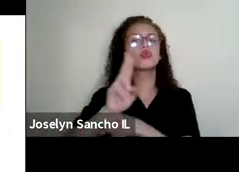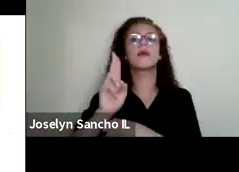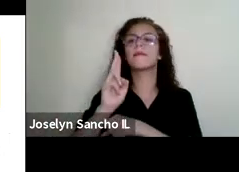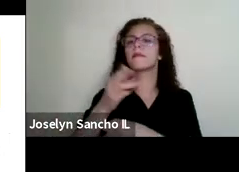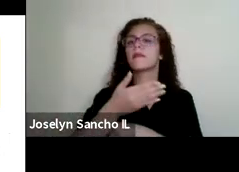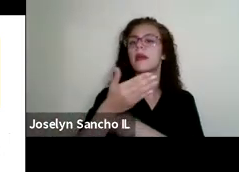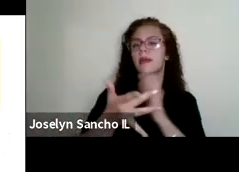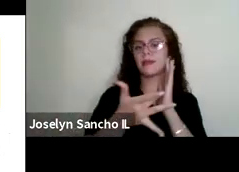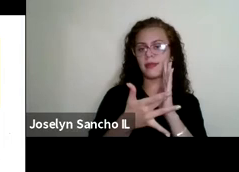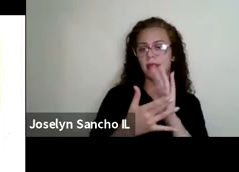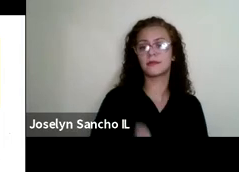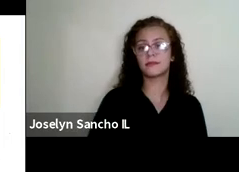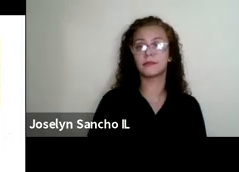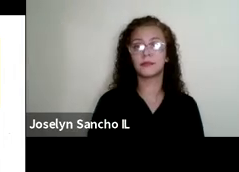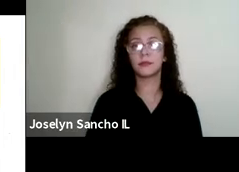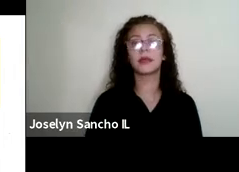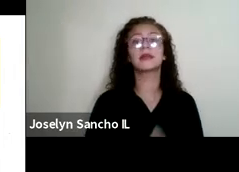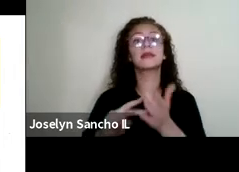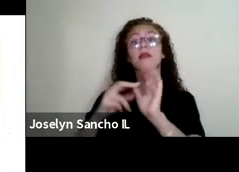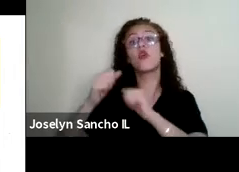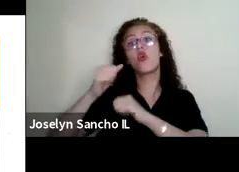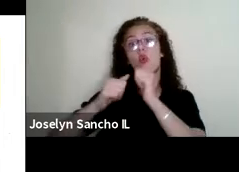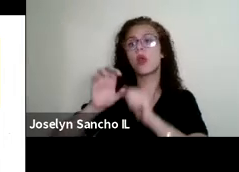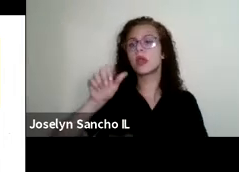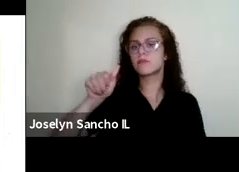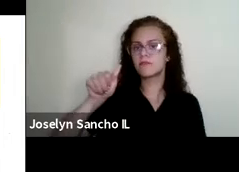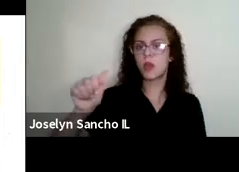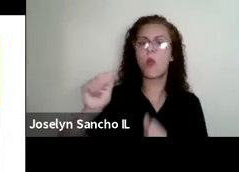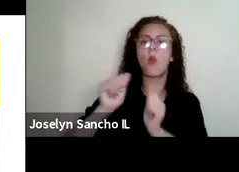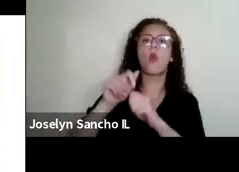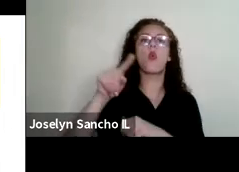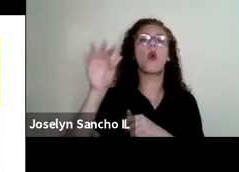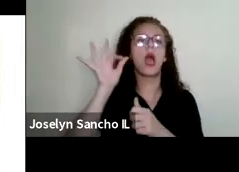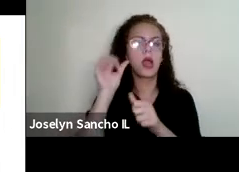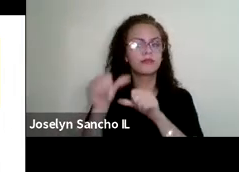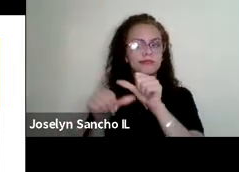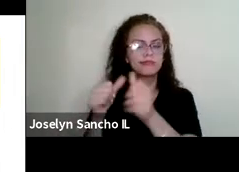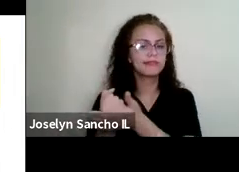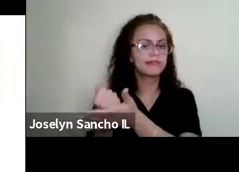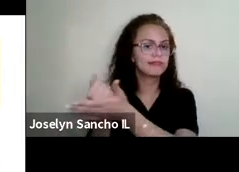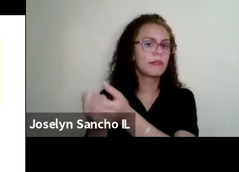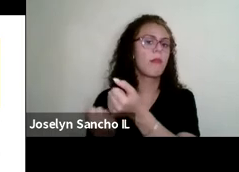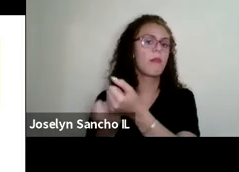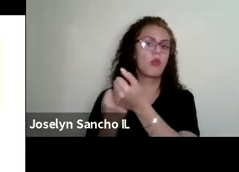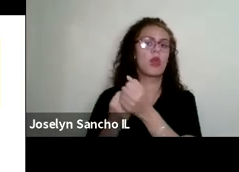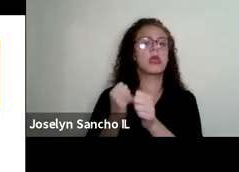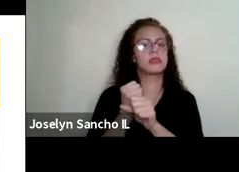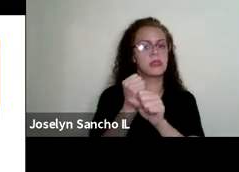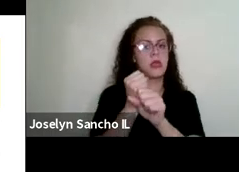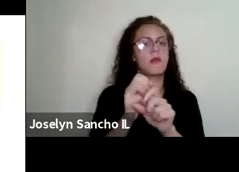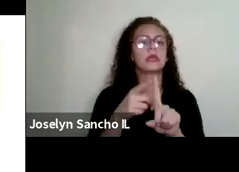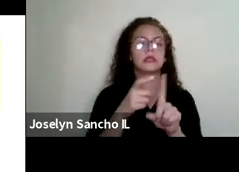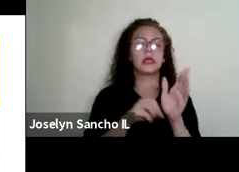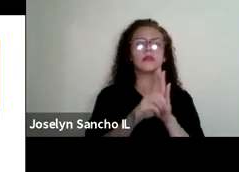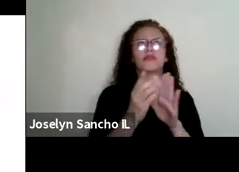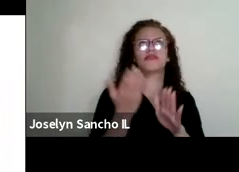herramientas digitales. Es construida por ellas, con ellas, ¿verdad? A partir de un trabajo que se viene desarrollando hace